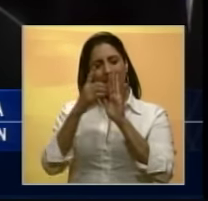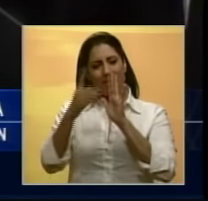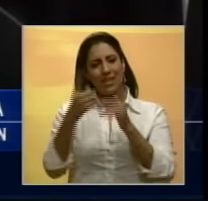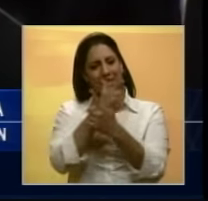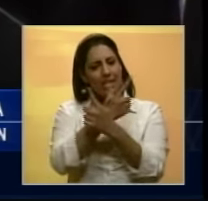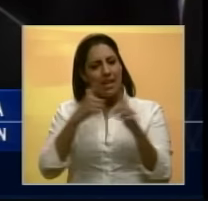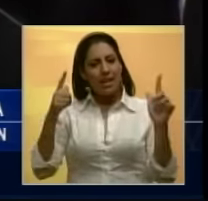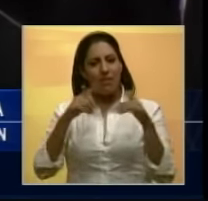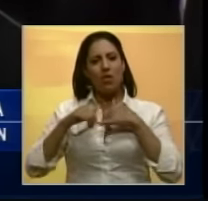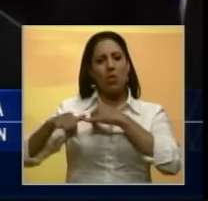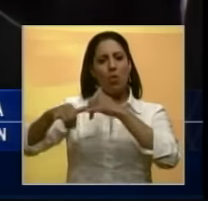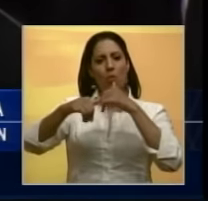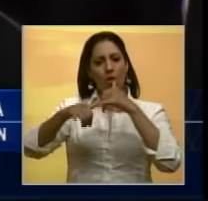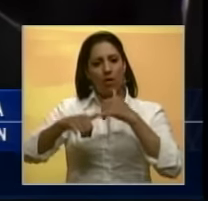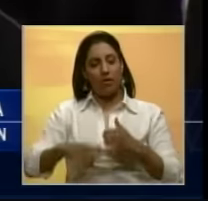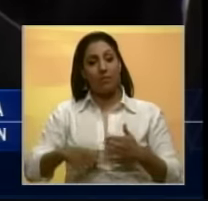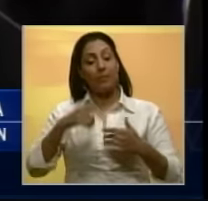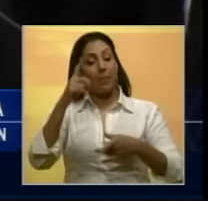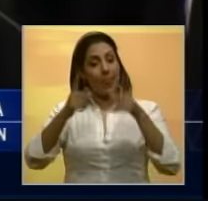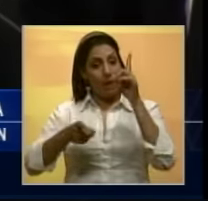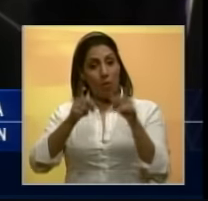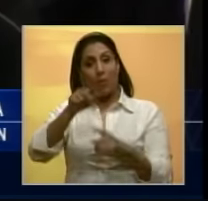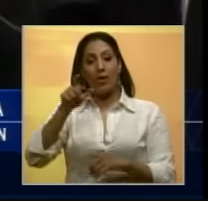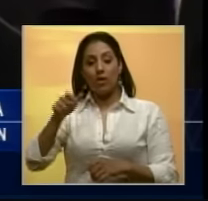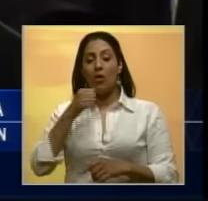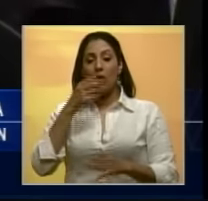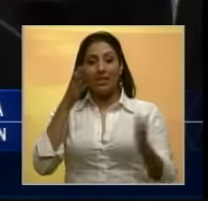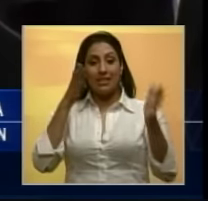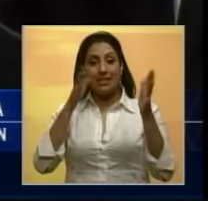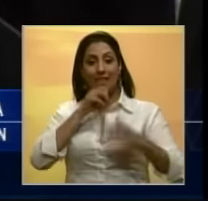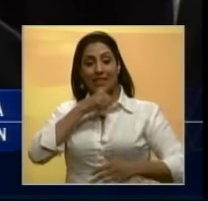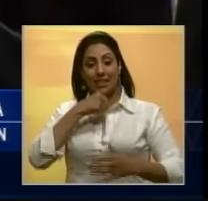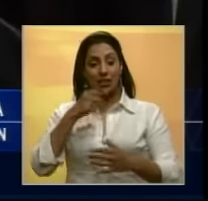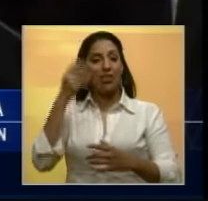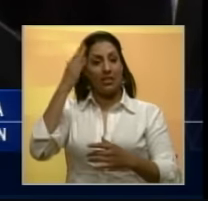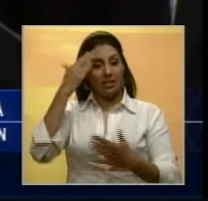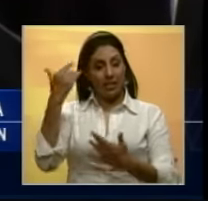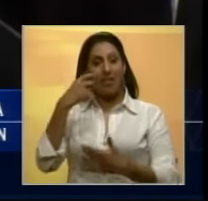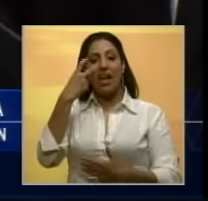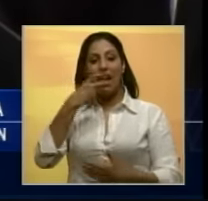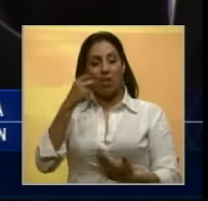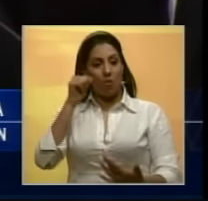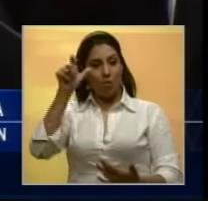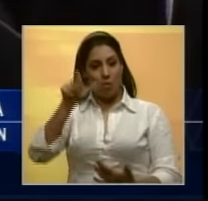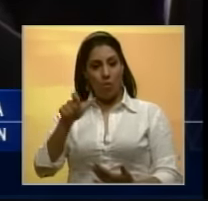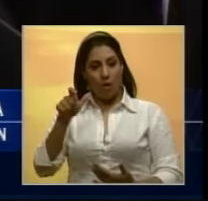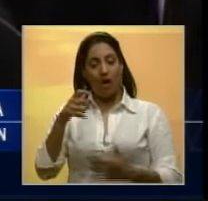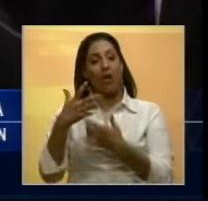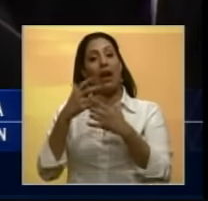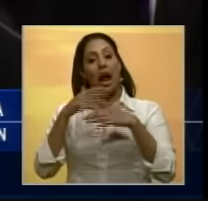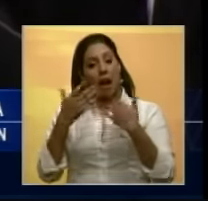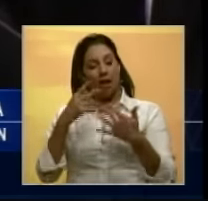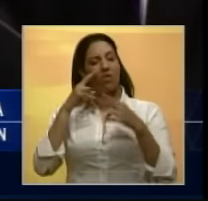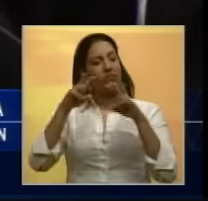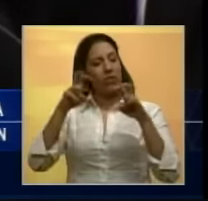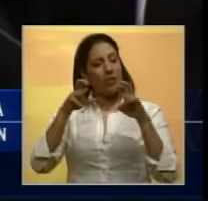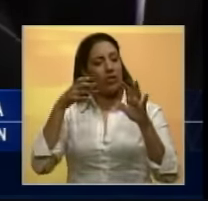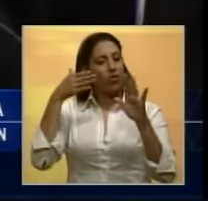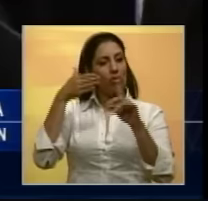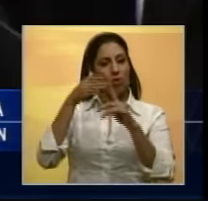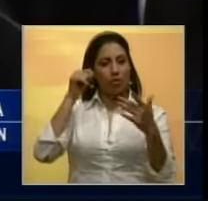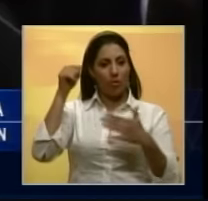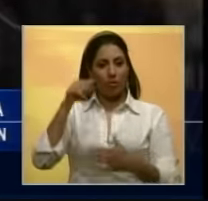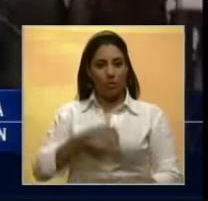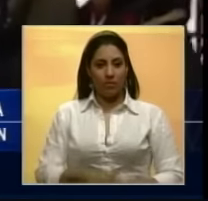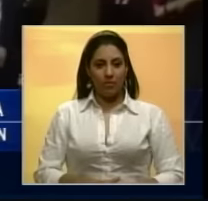de libertad e igualdad. Algunos medios han reportado que el servicio secreto está al tanto del lenguaje soez de la diva del pop y estarían abriendo una